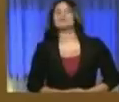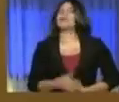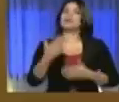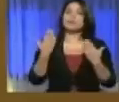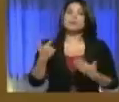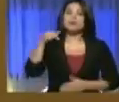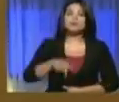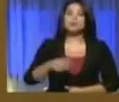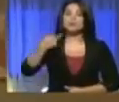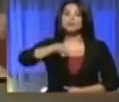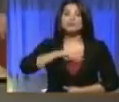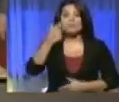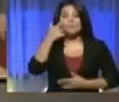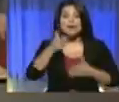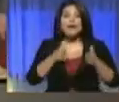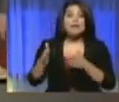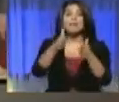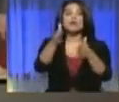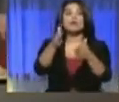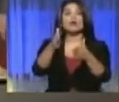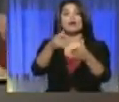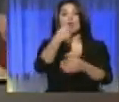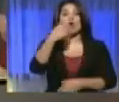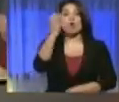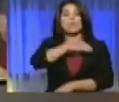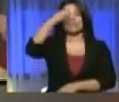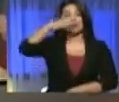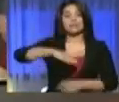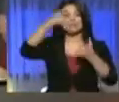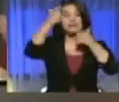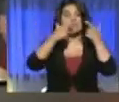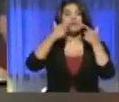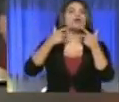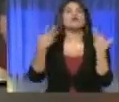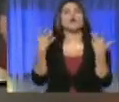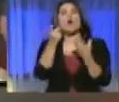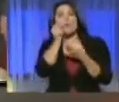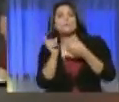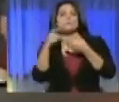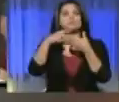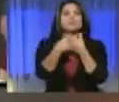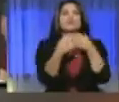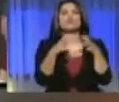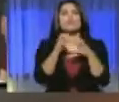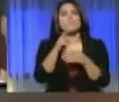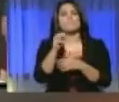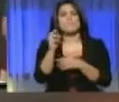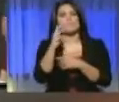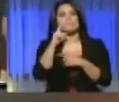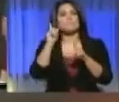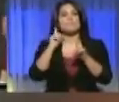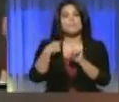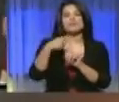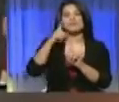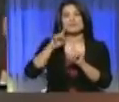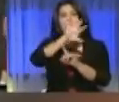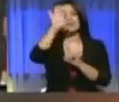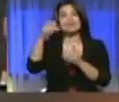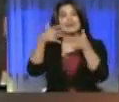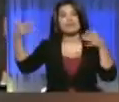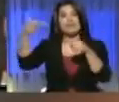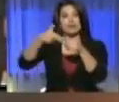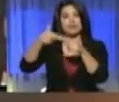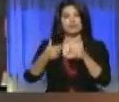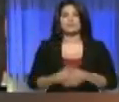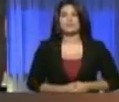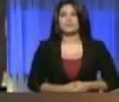siguiendo también el camino que marcó el comandante Chávez con los países miembros del OPEP y con los grandes productores de petróleo, presidente, OPEP y